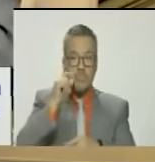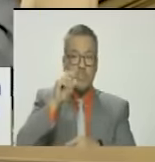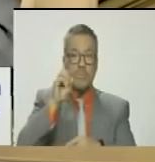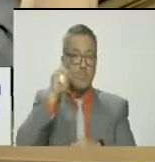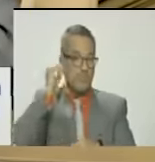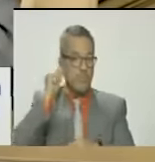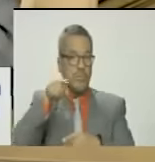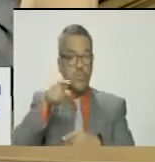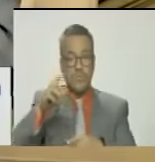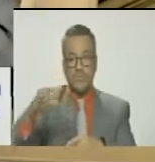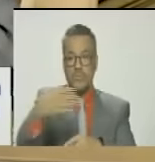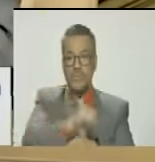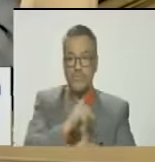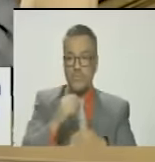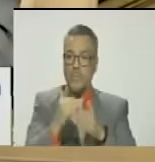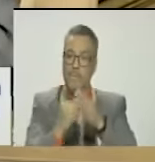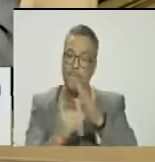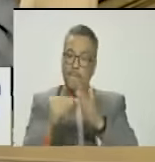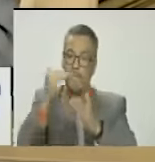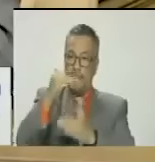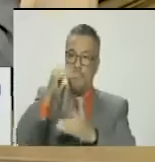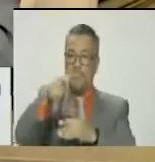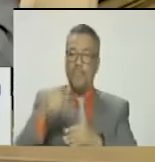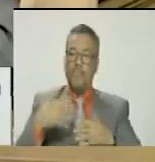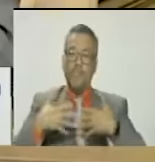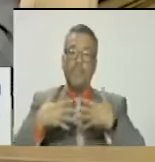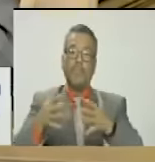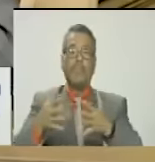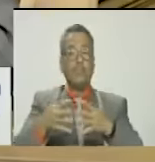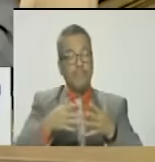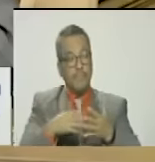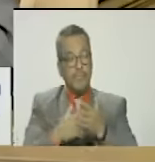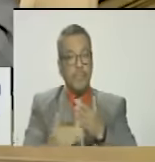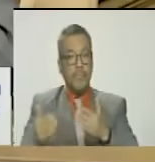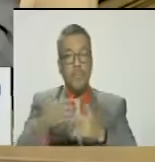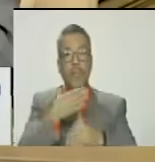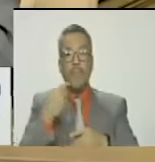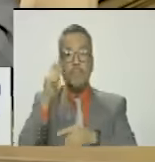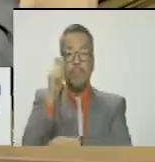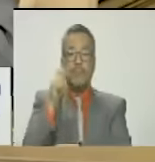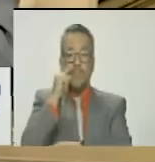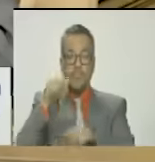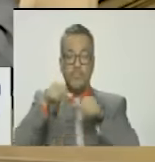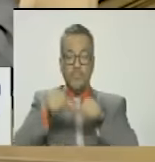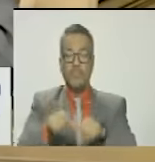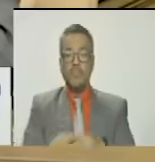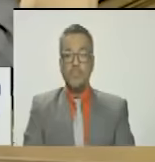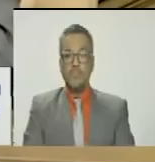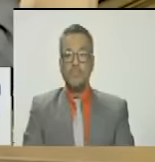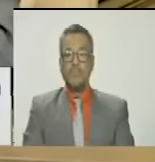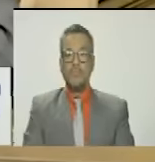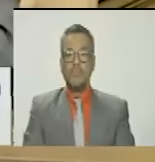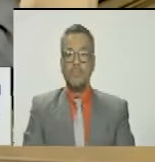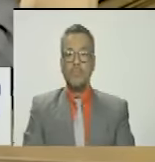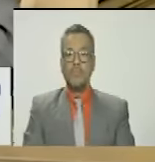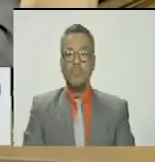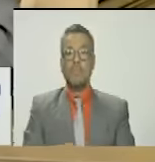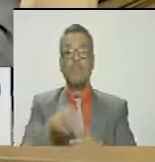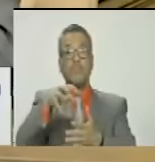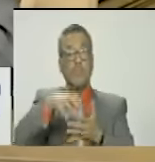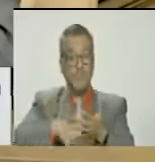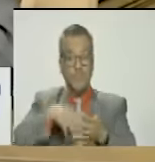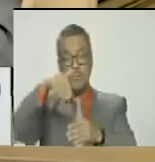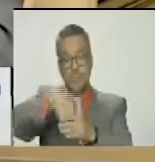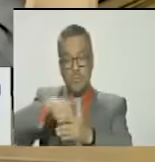postulada, obtenga mayoría de los votos de los diputadas o diputados presentes. En cuanto a la postulación